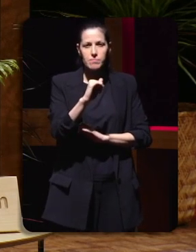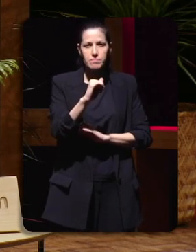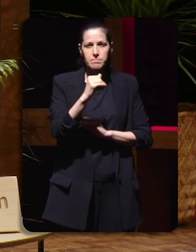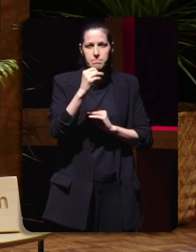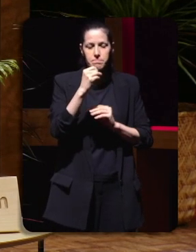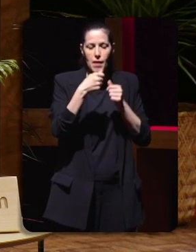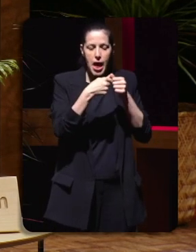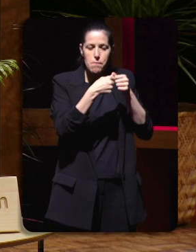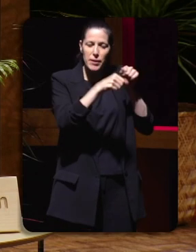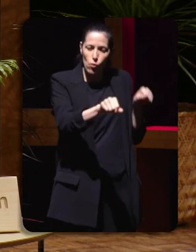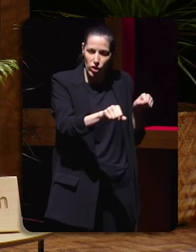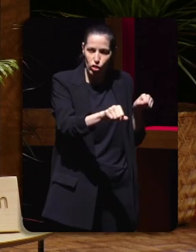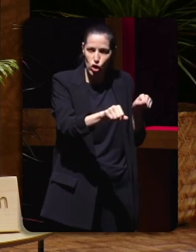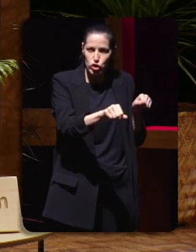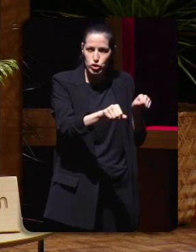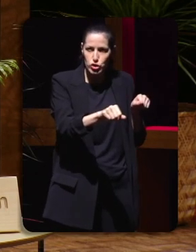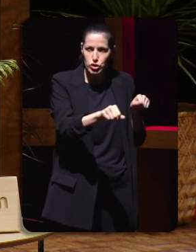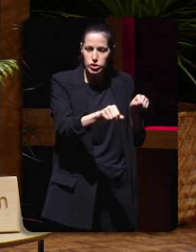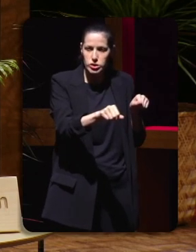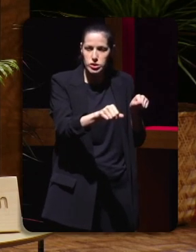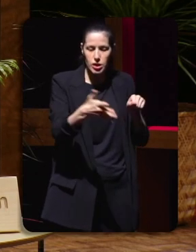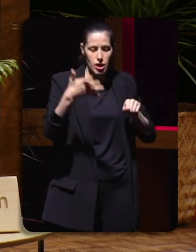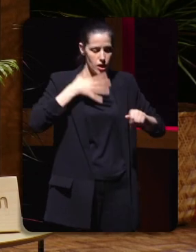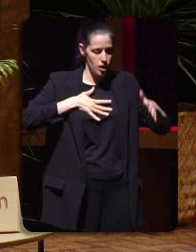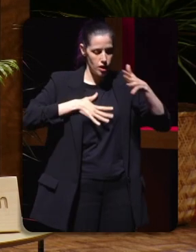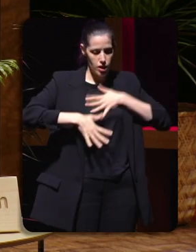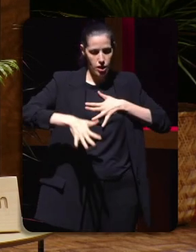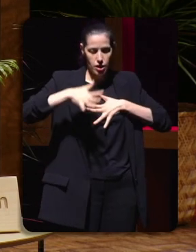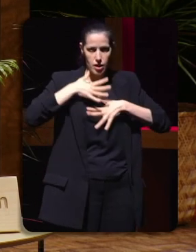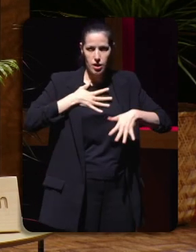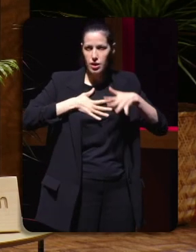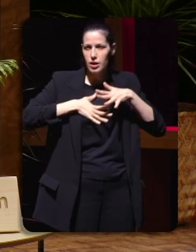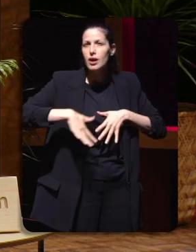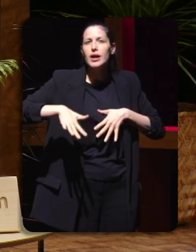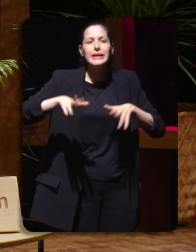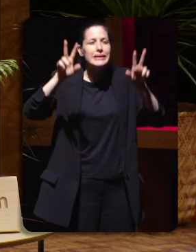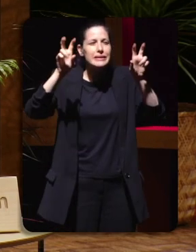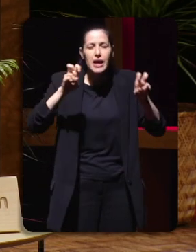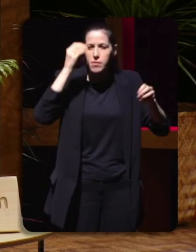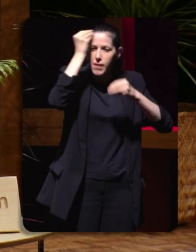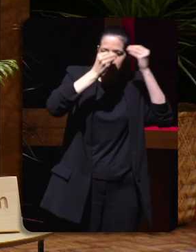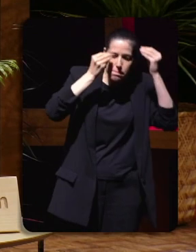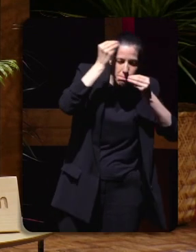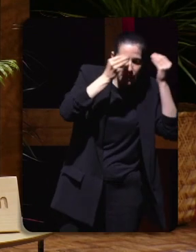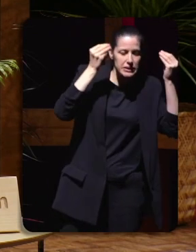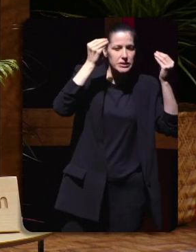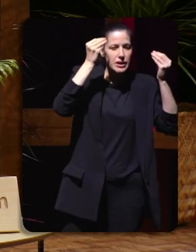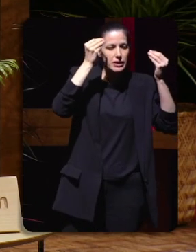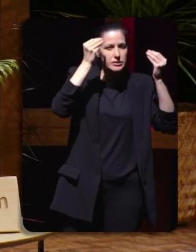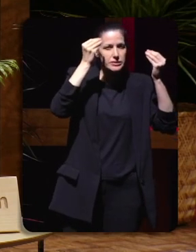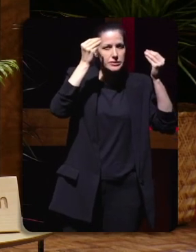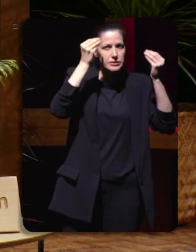cuando sobre un tema no se ha pensado con rigor o con Sí con rigor